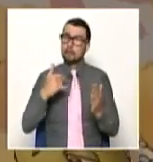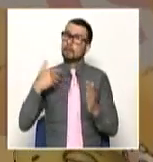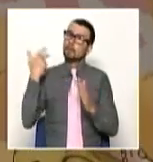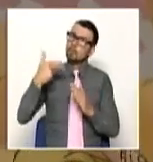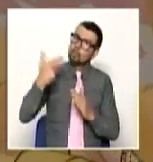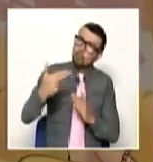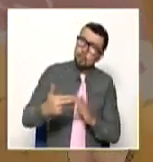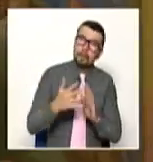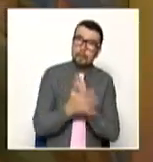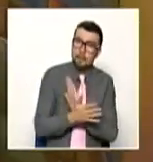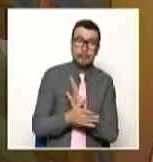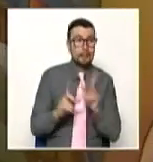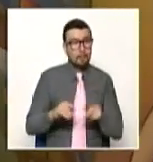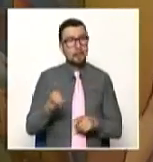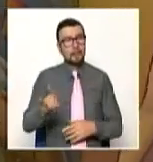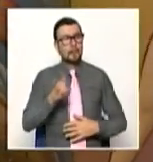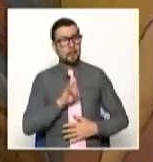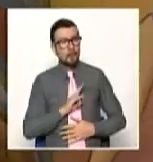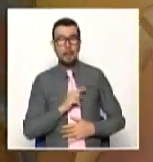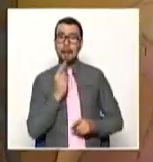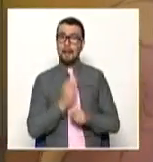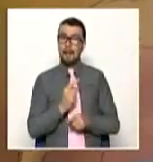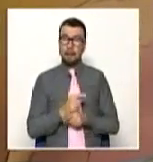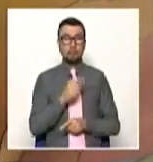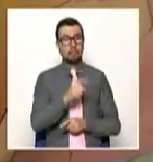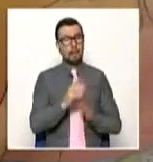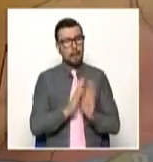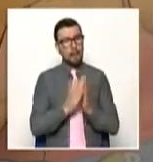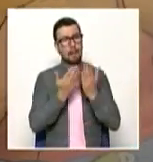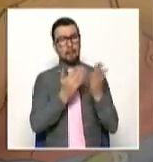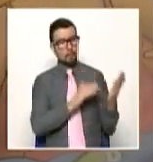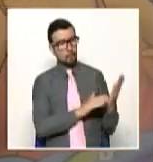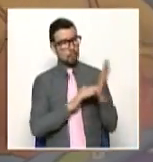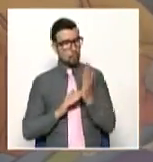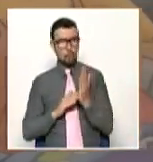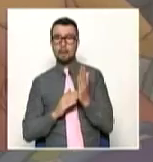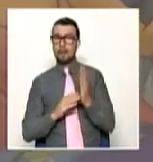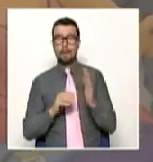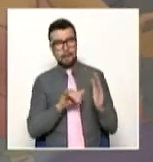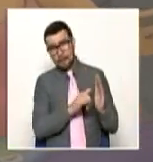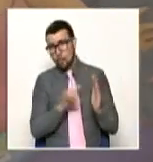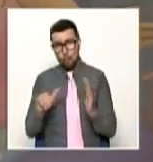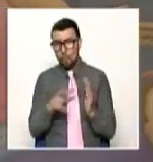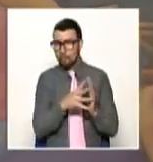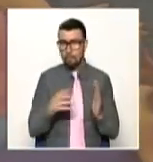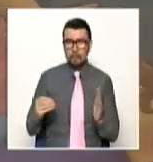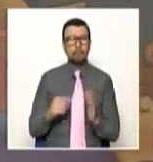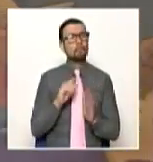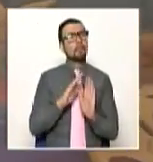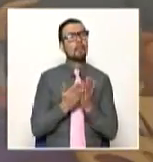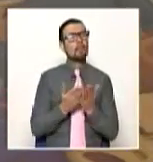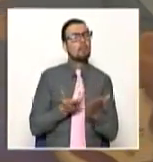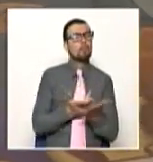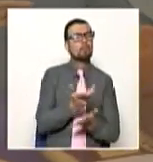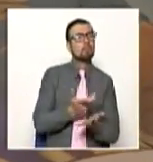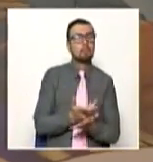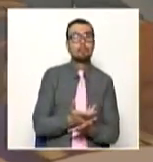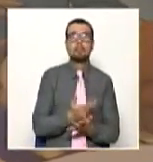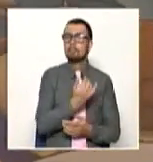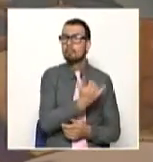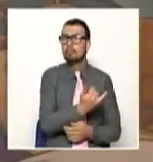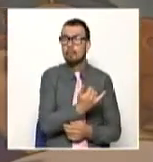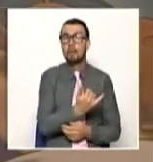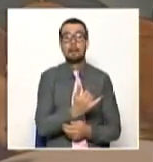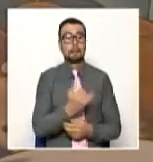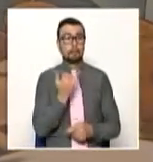lúdica realizando la actividad que el libro nos está permitiendo. Este libro es recomendado porque a